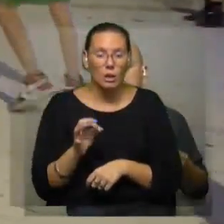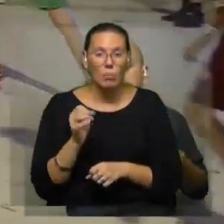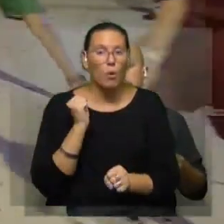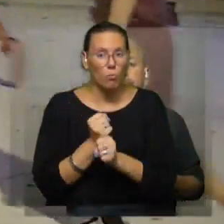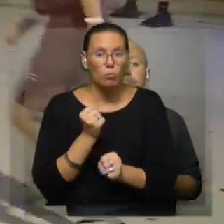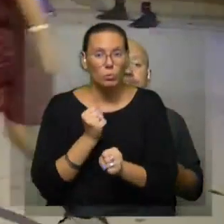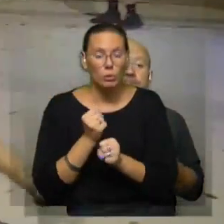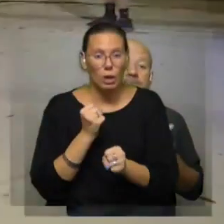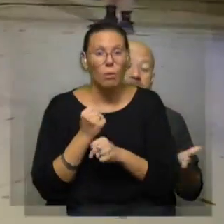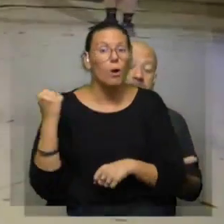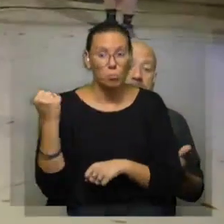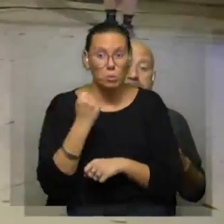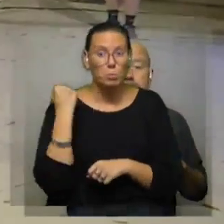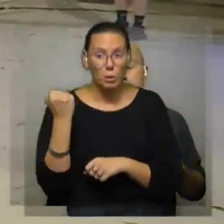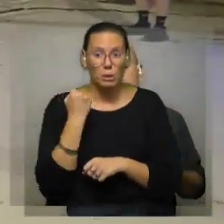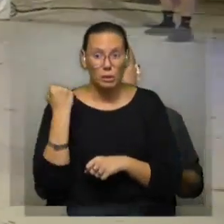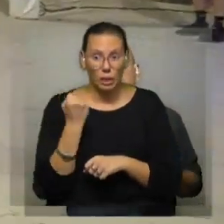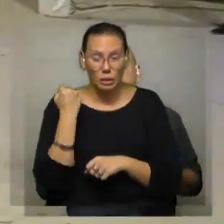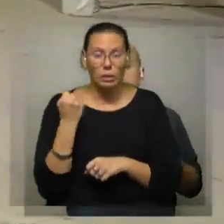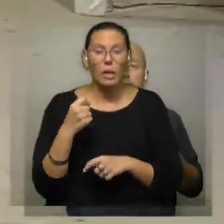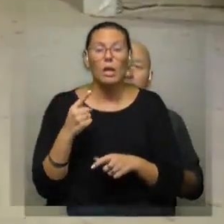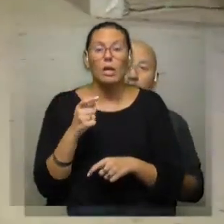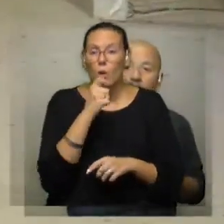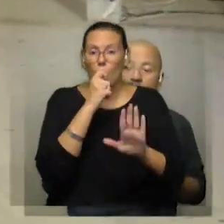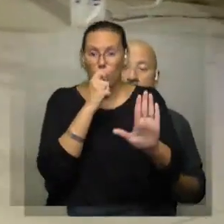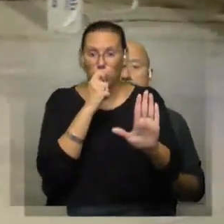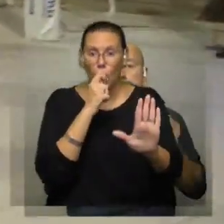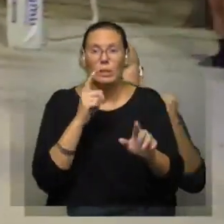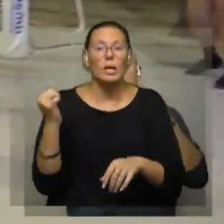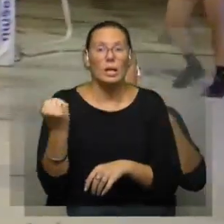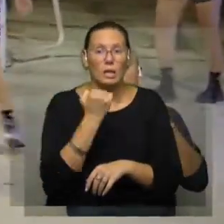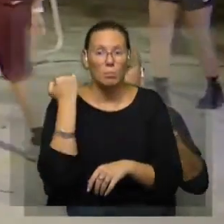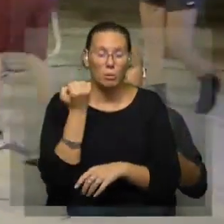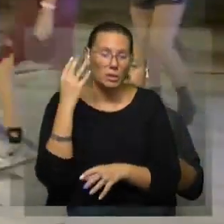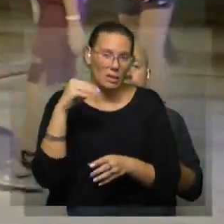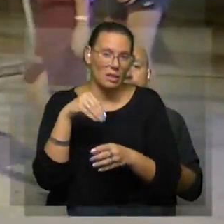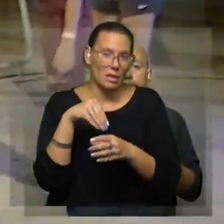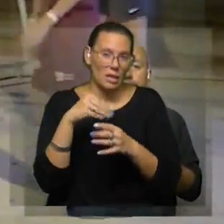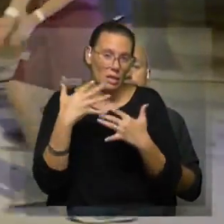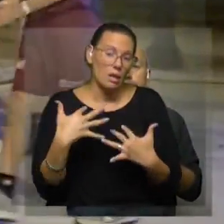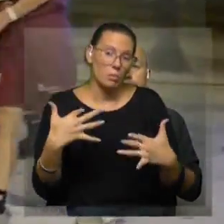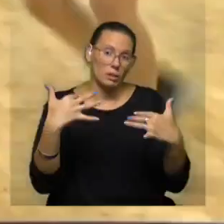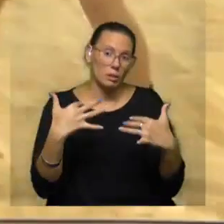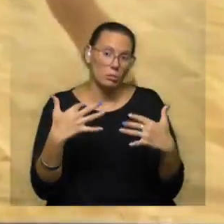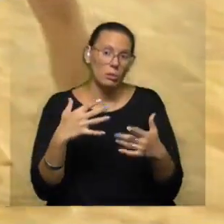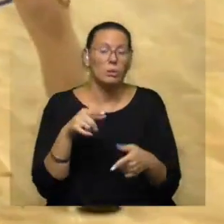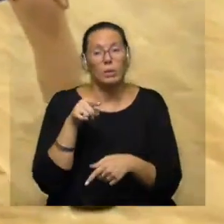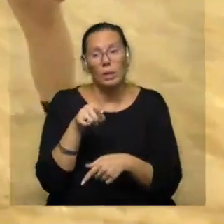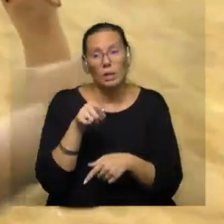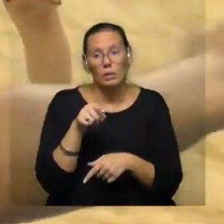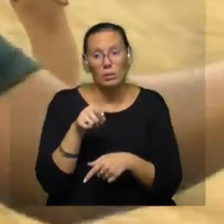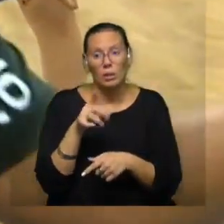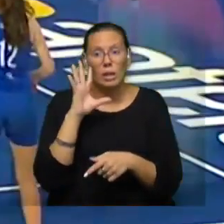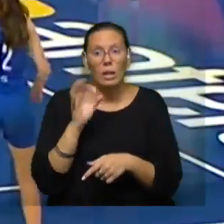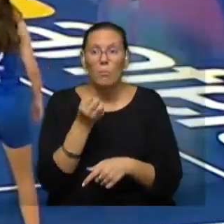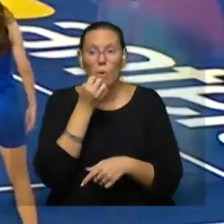tarea importante y significativa, los jueces somos parte importante del espectáculo. Y bueno, en parte es todo eso y nos